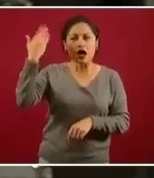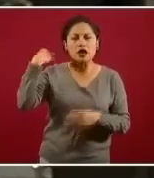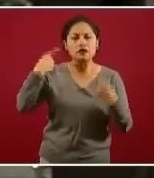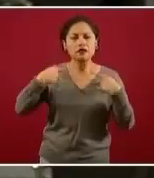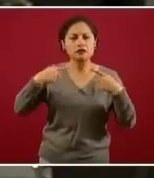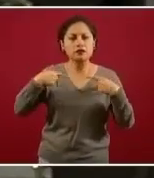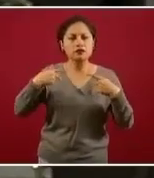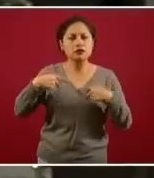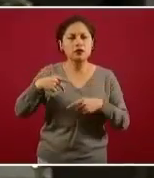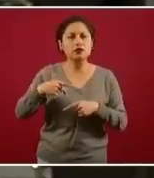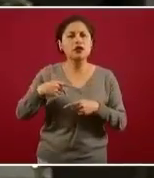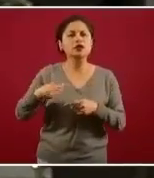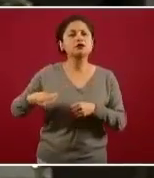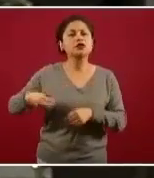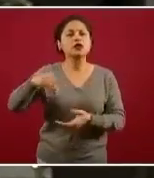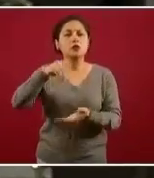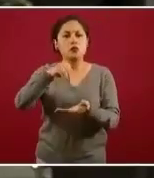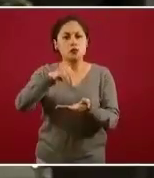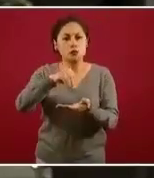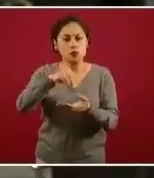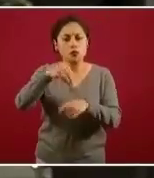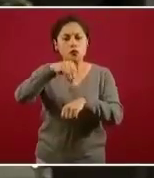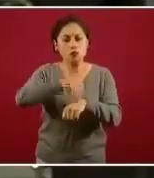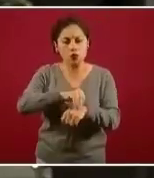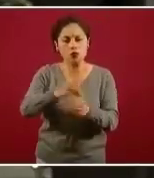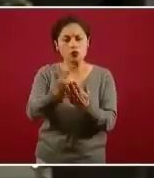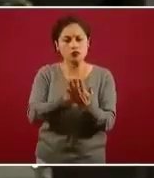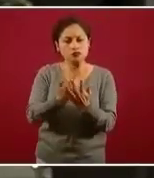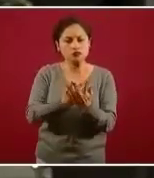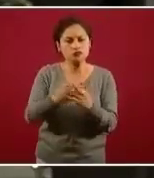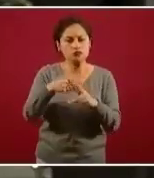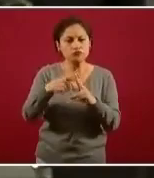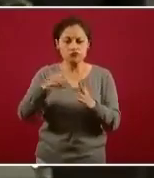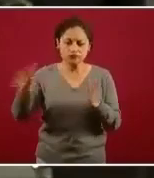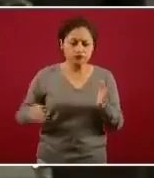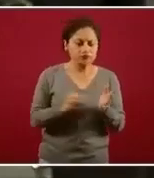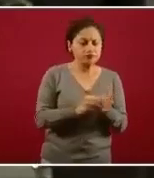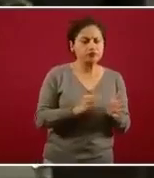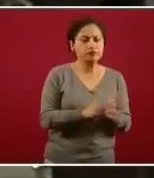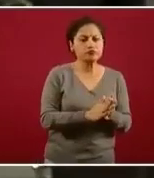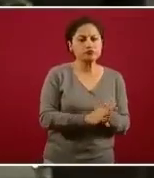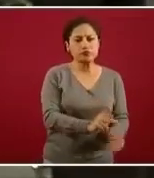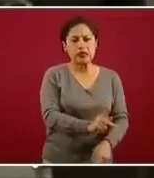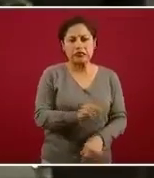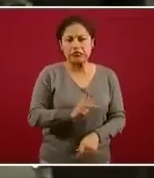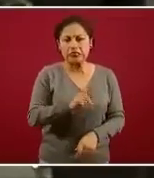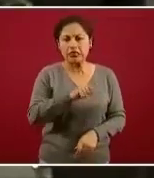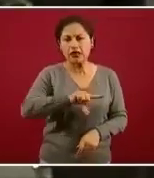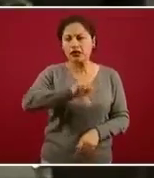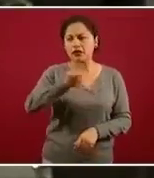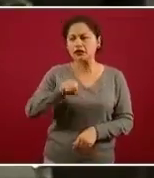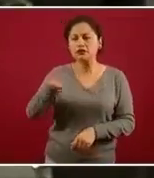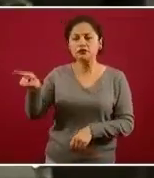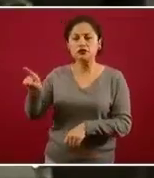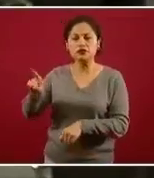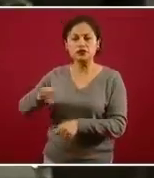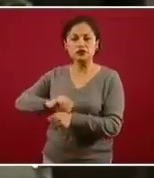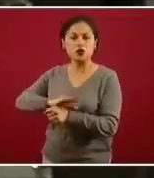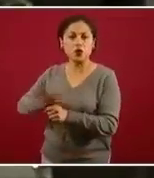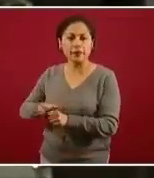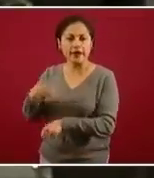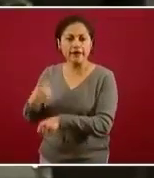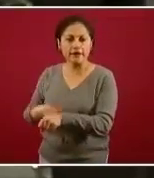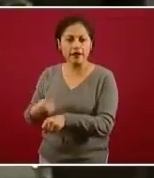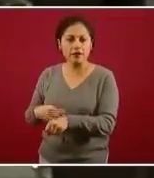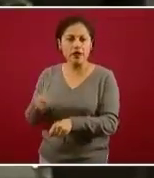que desafortunadamente muere por COVID se cuente como neumonía y de esta forma pues se altere el promedio comparativo. ¿Es así o no es